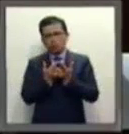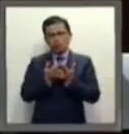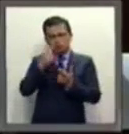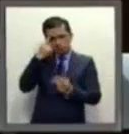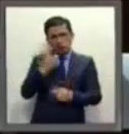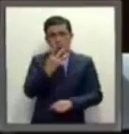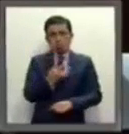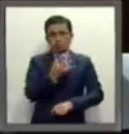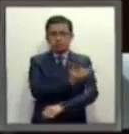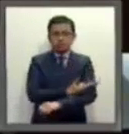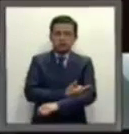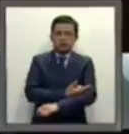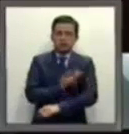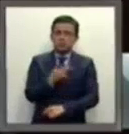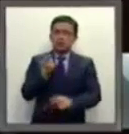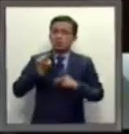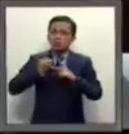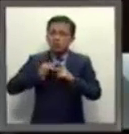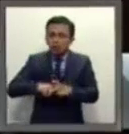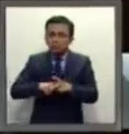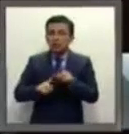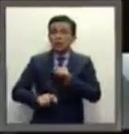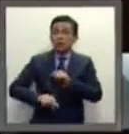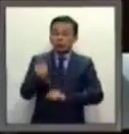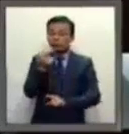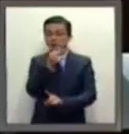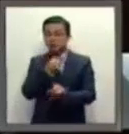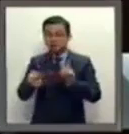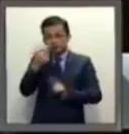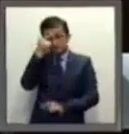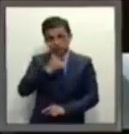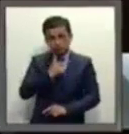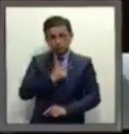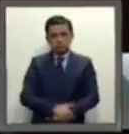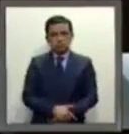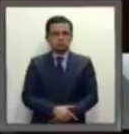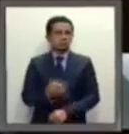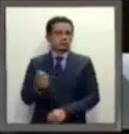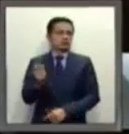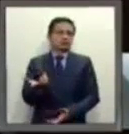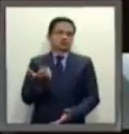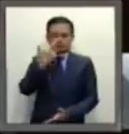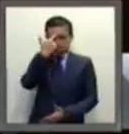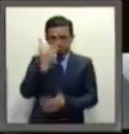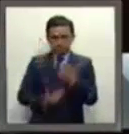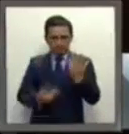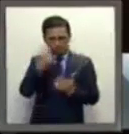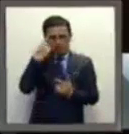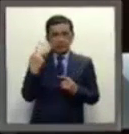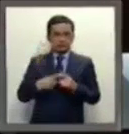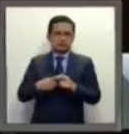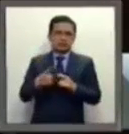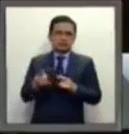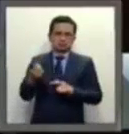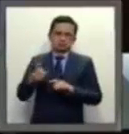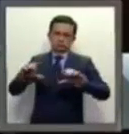de la tarde y se instaló a las 11 y media de la noche. Entonces fue una falta de respeto para los integrantes de la